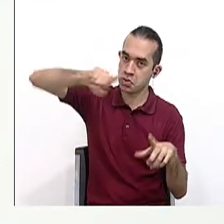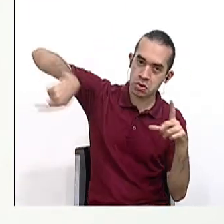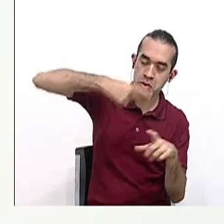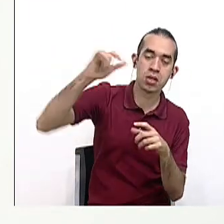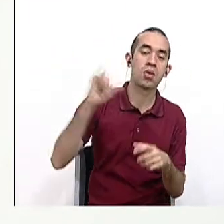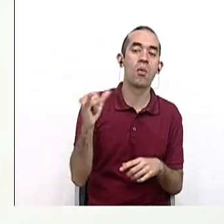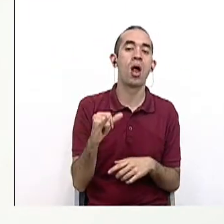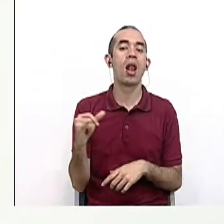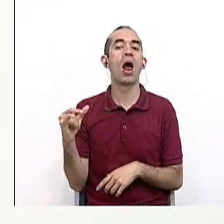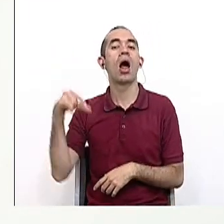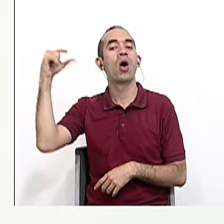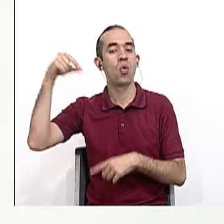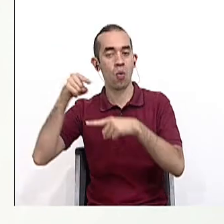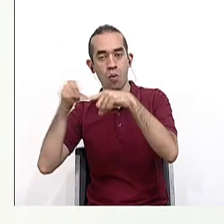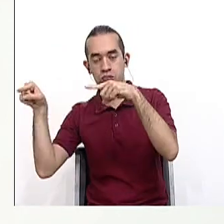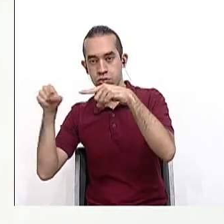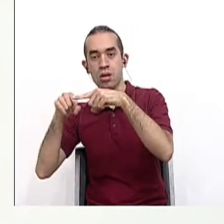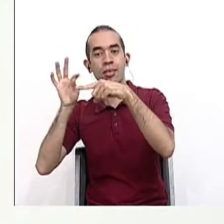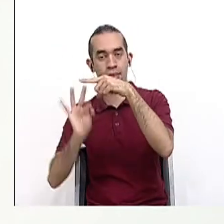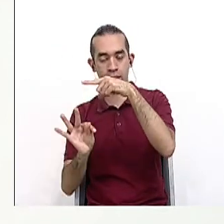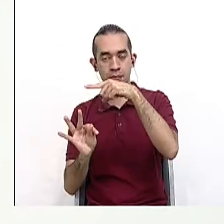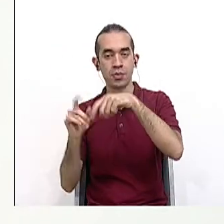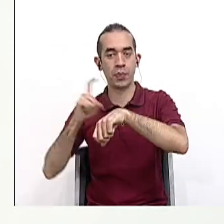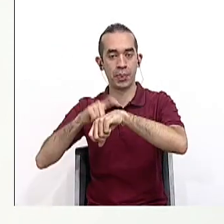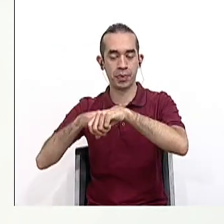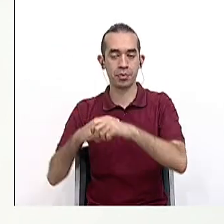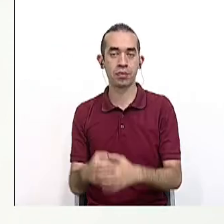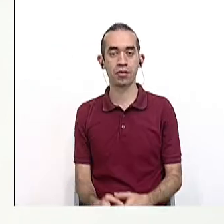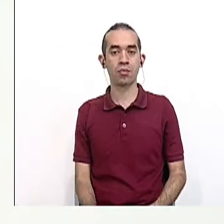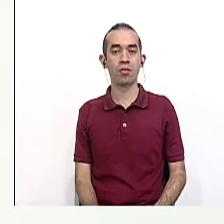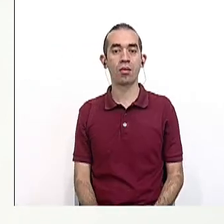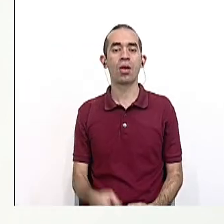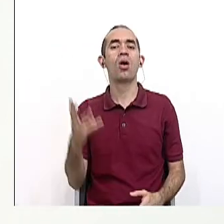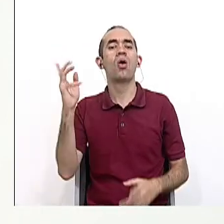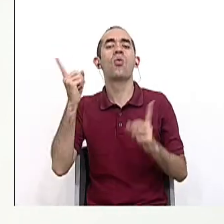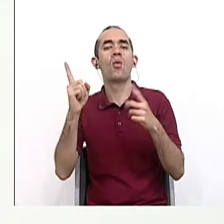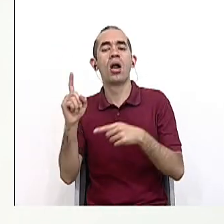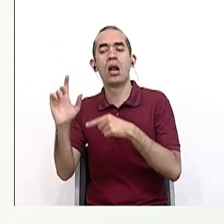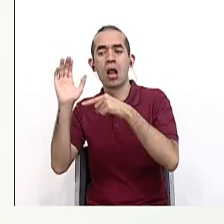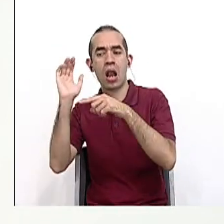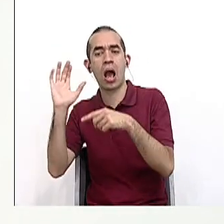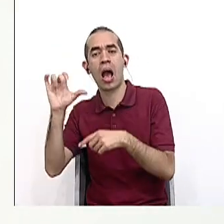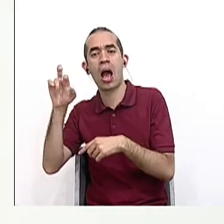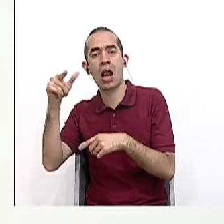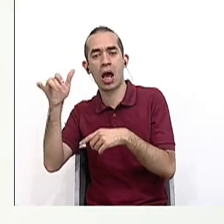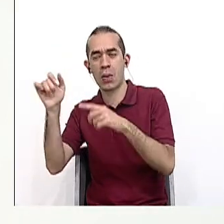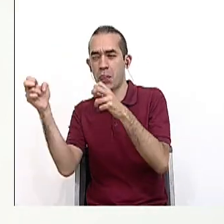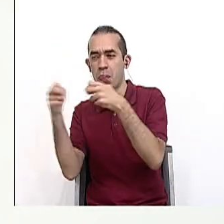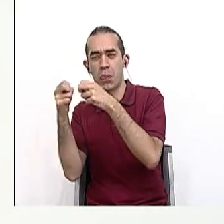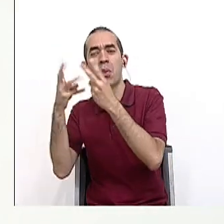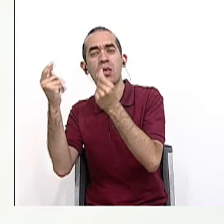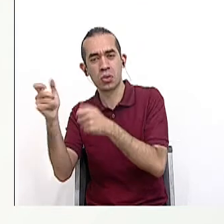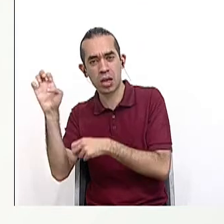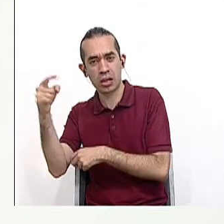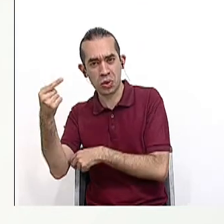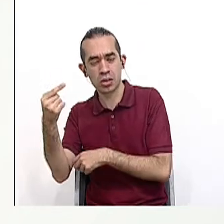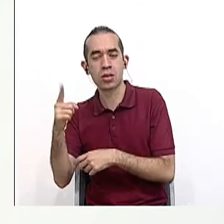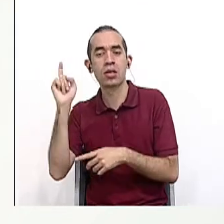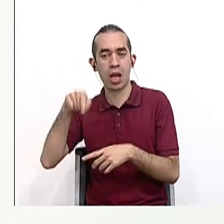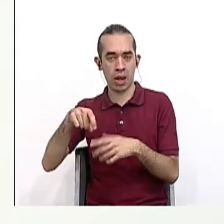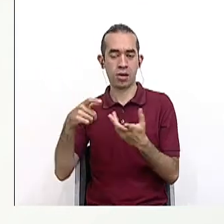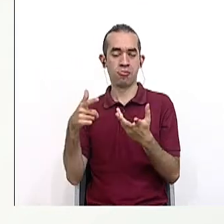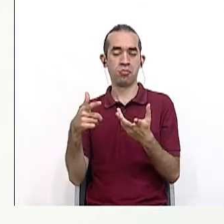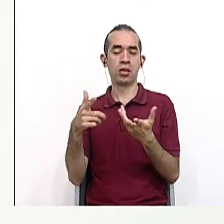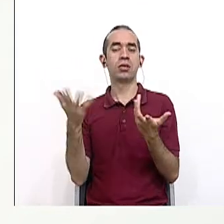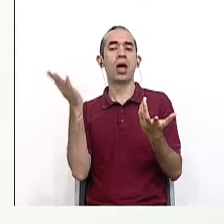carga entre tiempo. La pregunta es, ¿cuál es la carga? Entonces quiere decir que tenemos que despejar Q. ¿Qué haríamos?